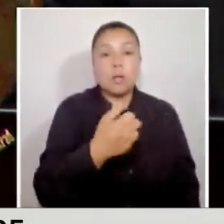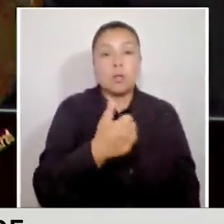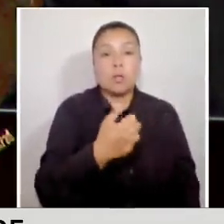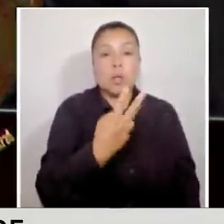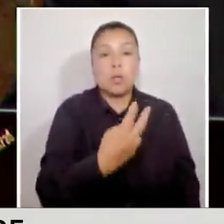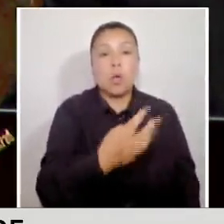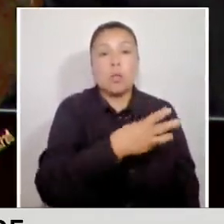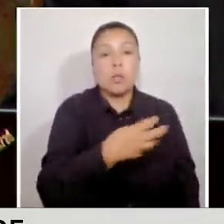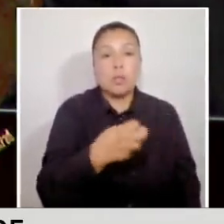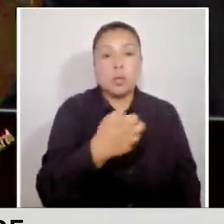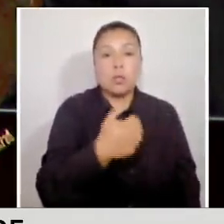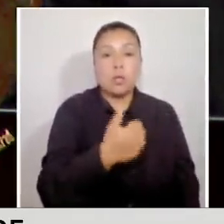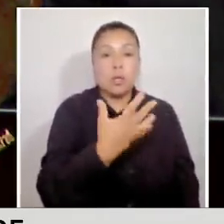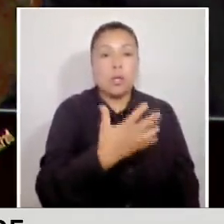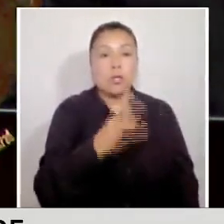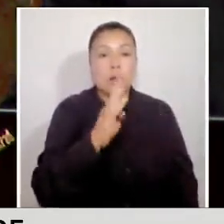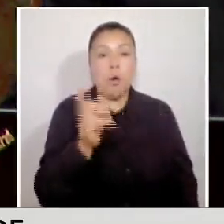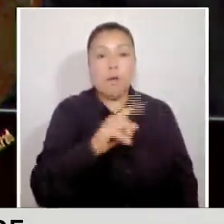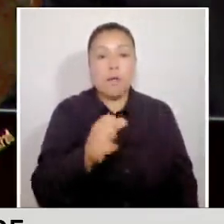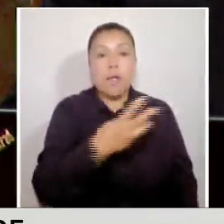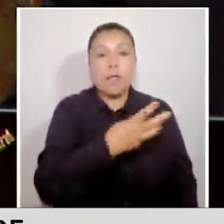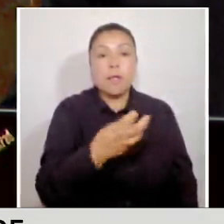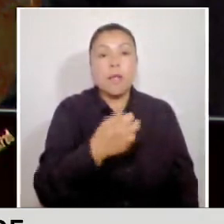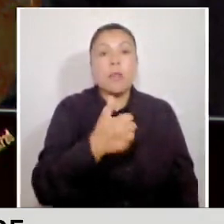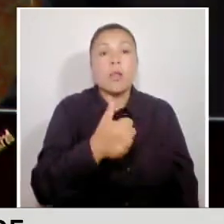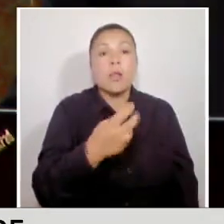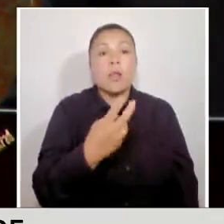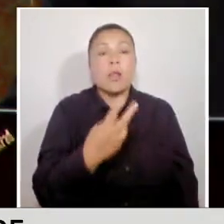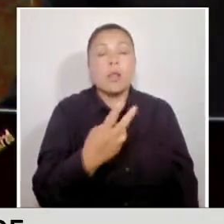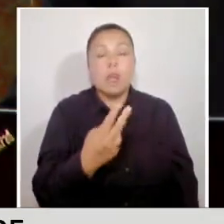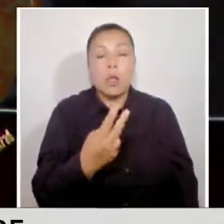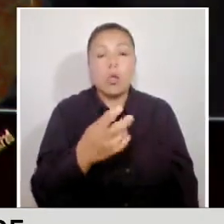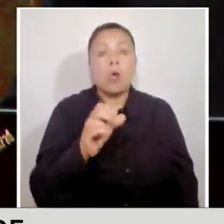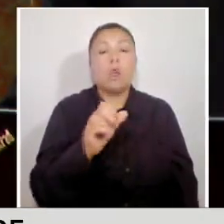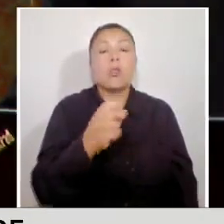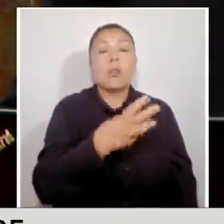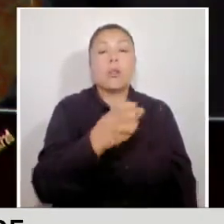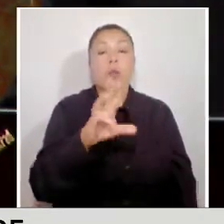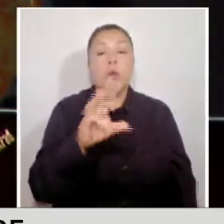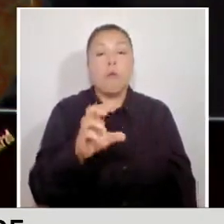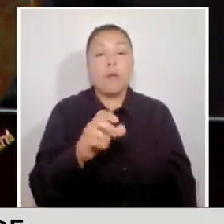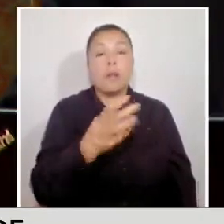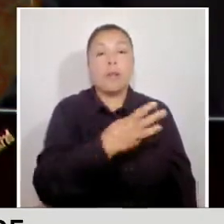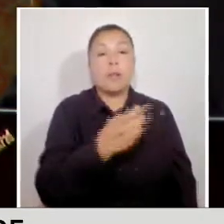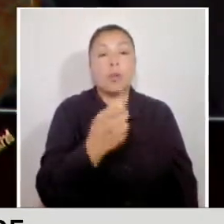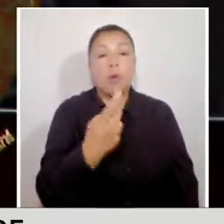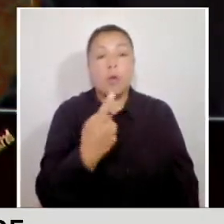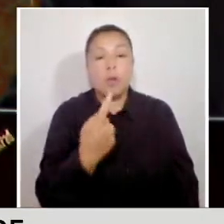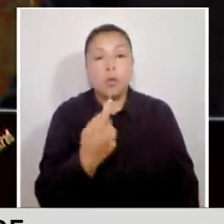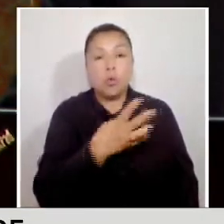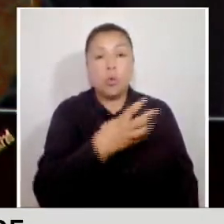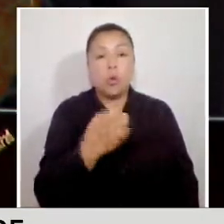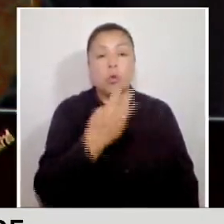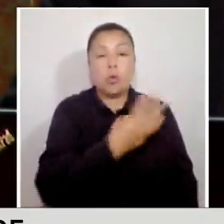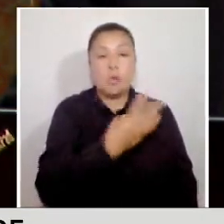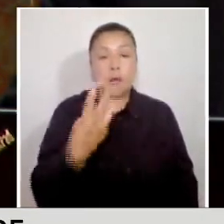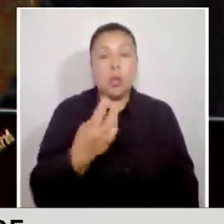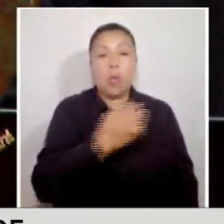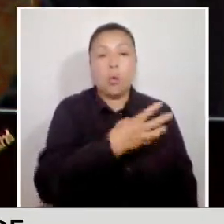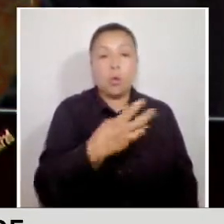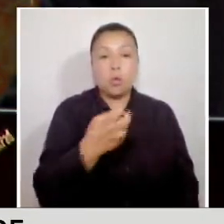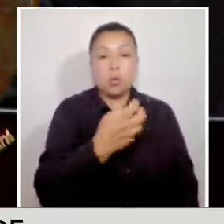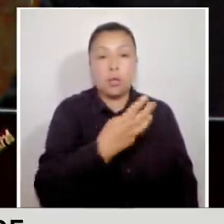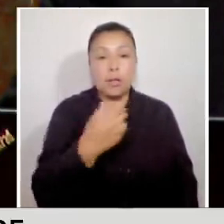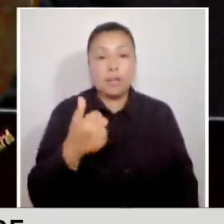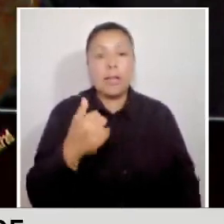365 bis 372 bis 390 391 433 436 inciso